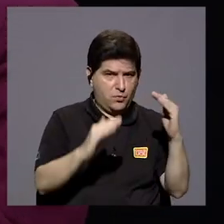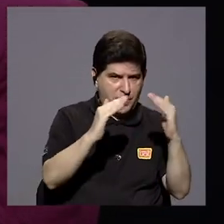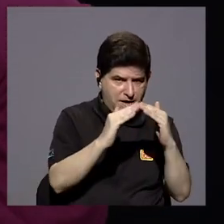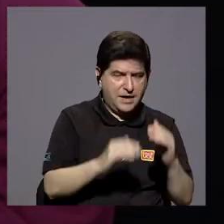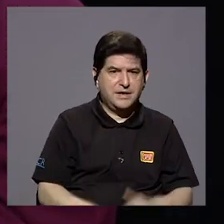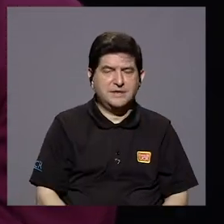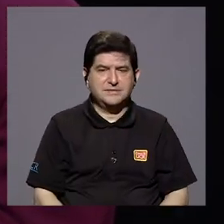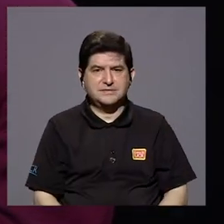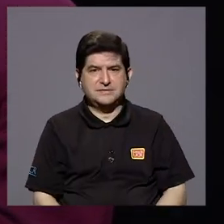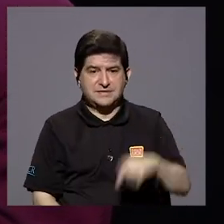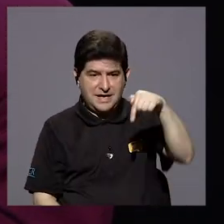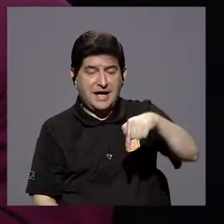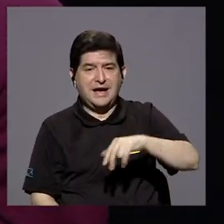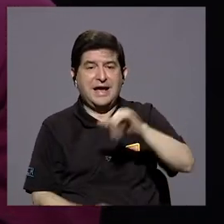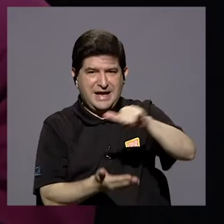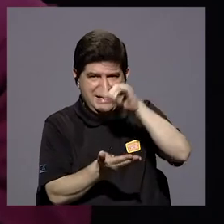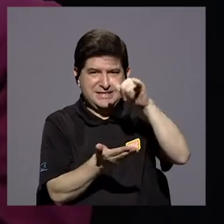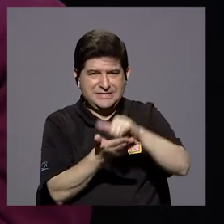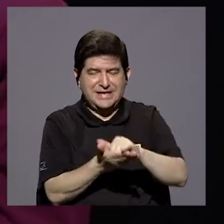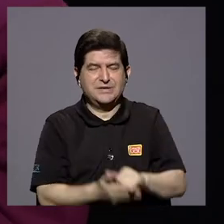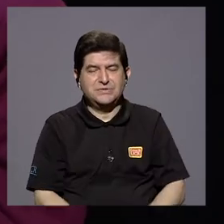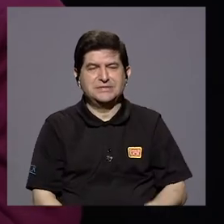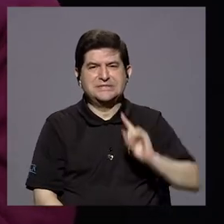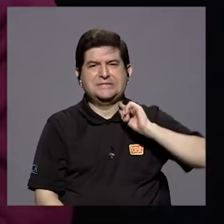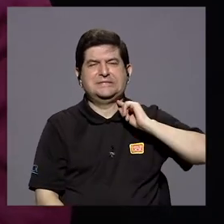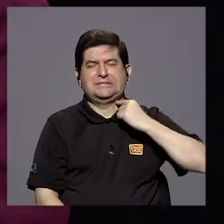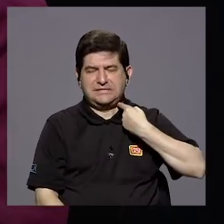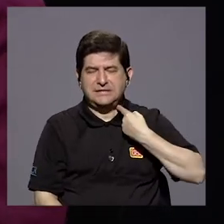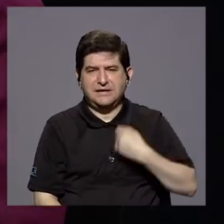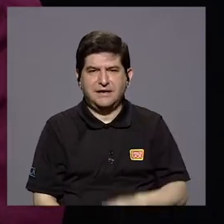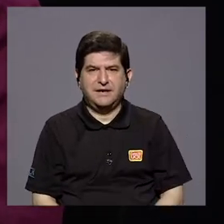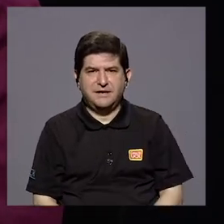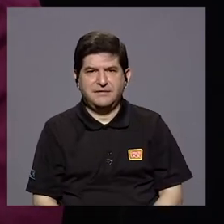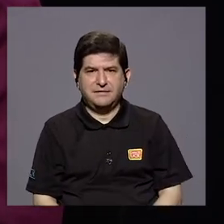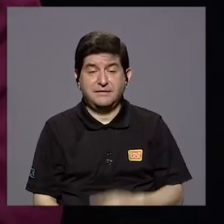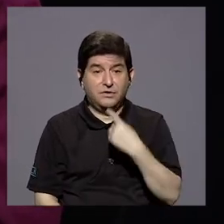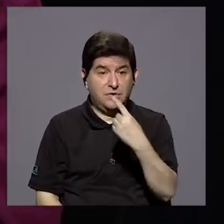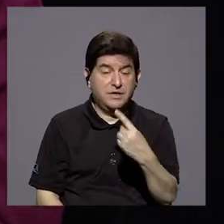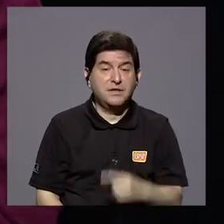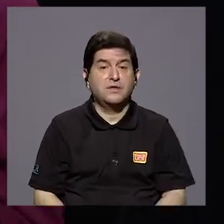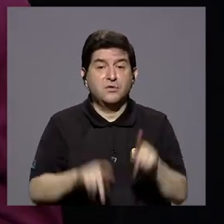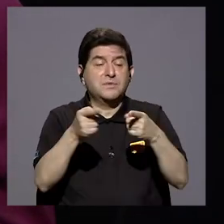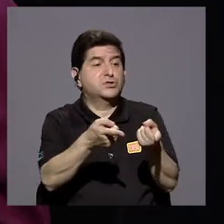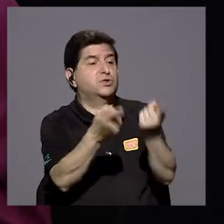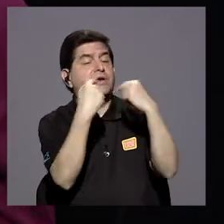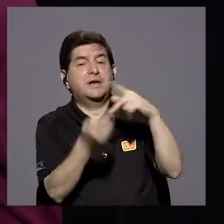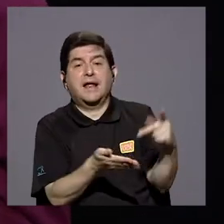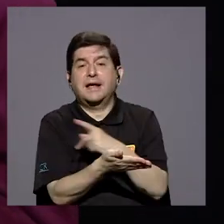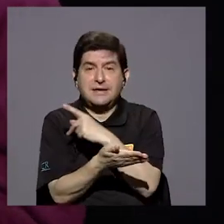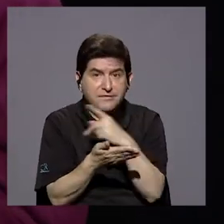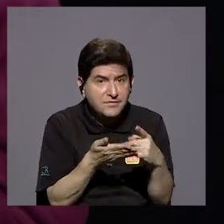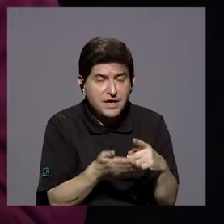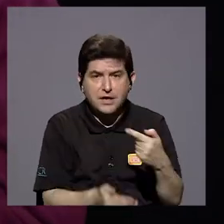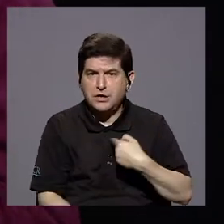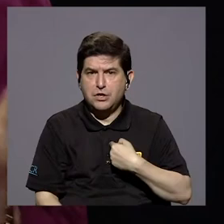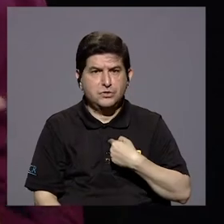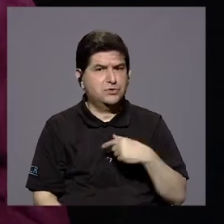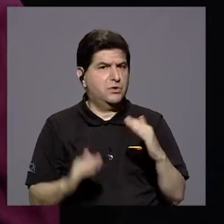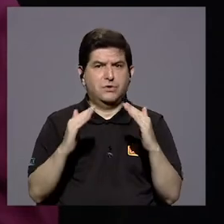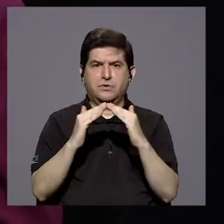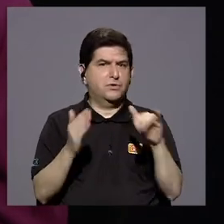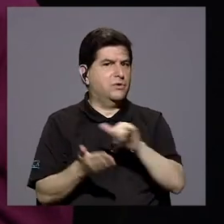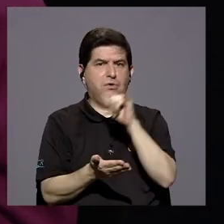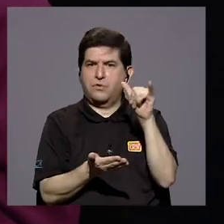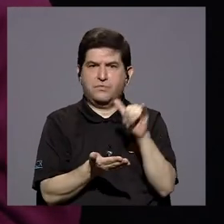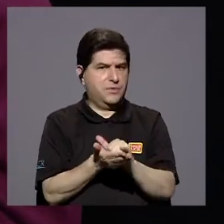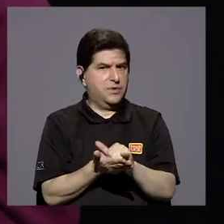apartamento, pagando el mundo de San José, que es alto, porque yo le estoy hablando de una de provincia, es decir, yo no le estoy hablando que yo vivo en